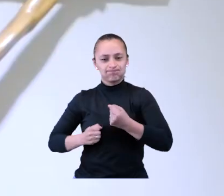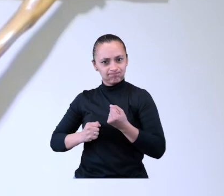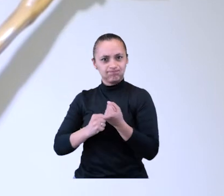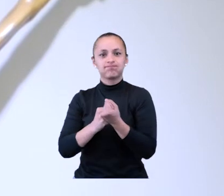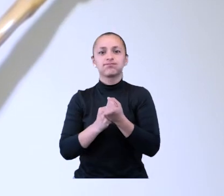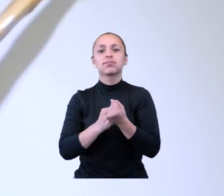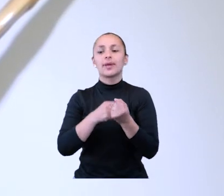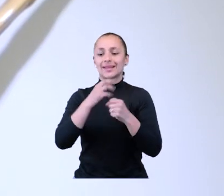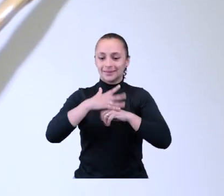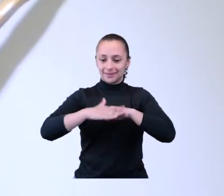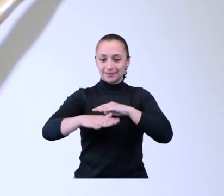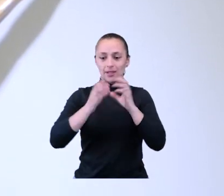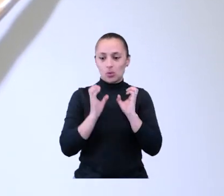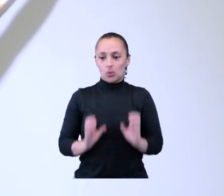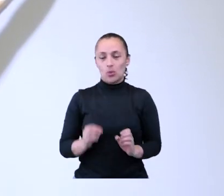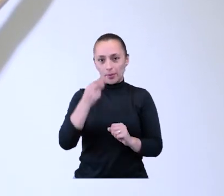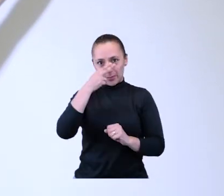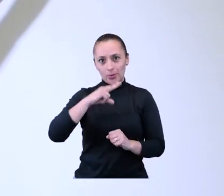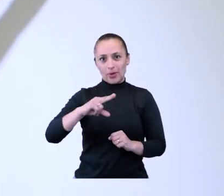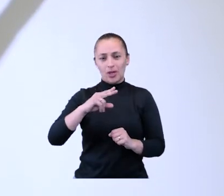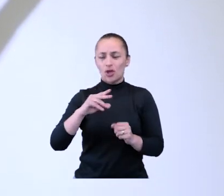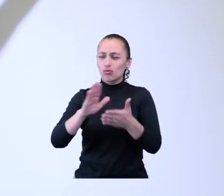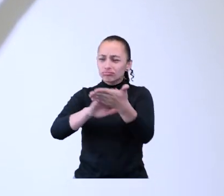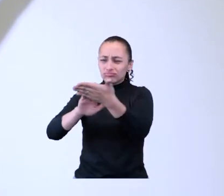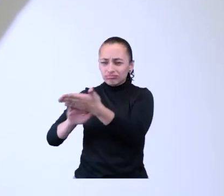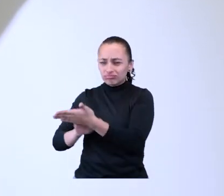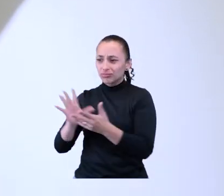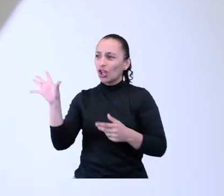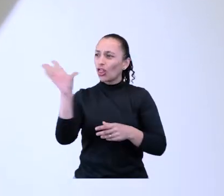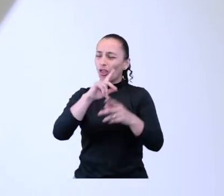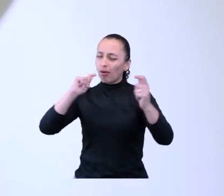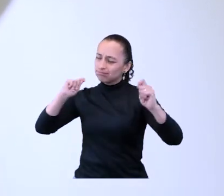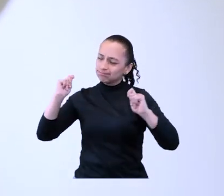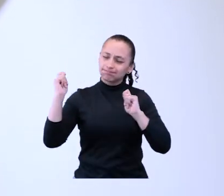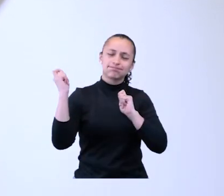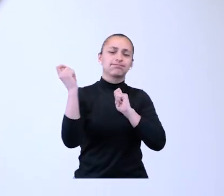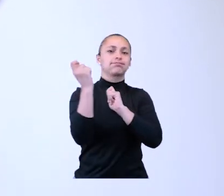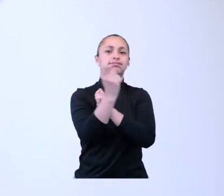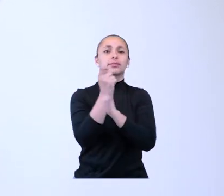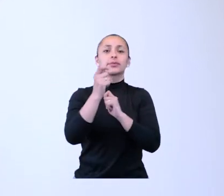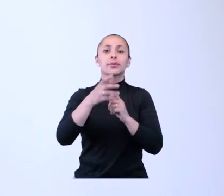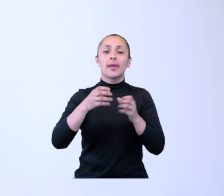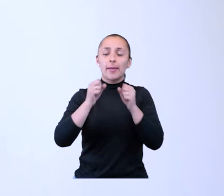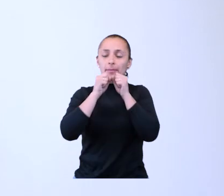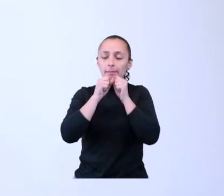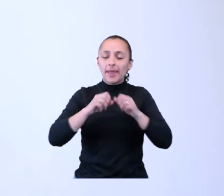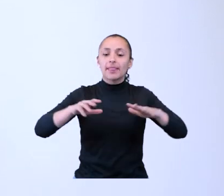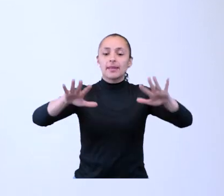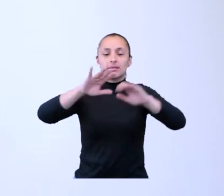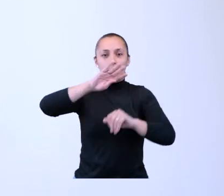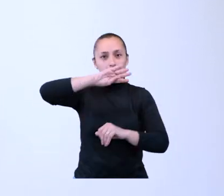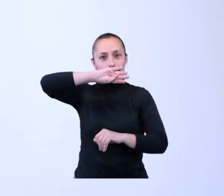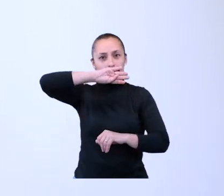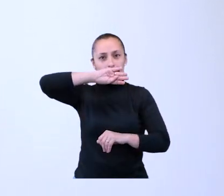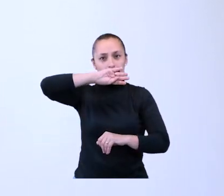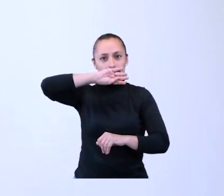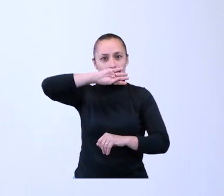y renueva nos a todos a su imagen derrama tu bendición abundante y sobre el papá francisco